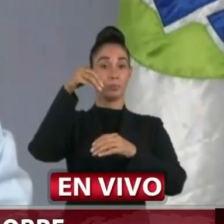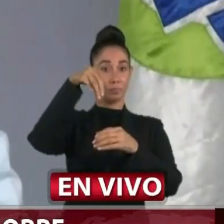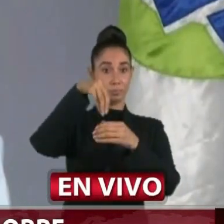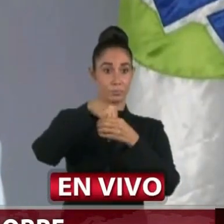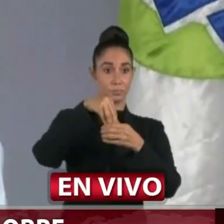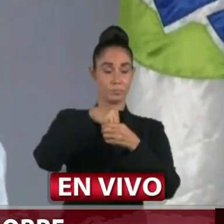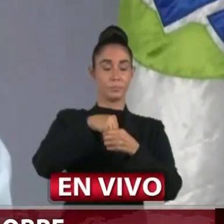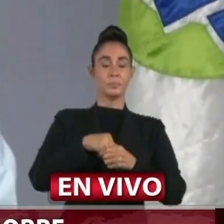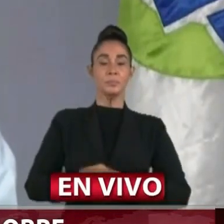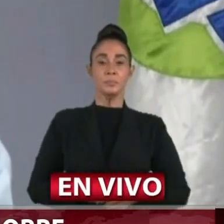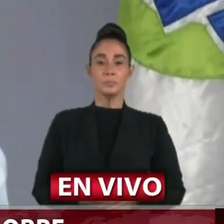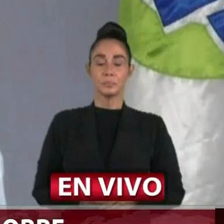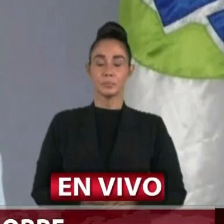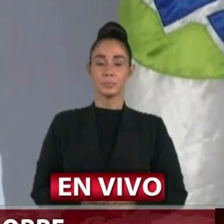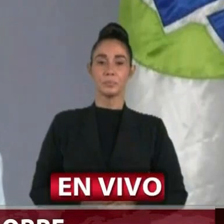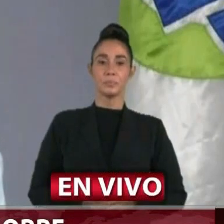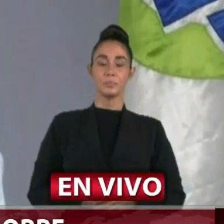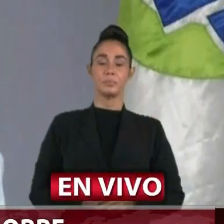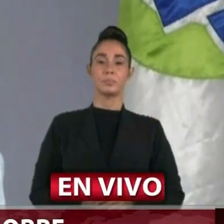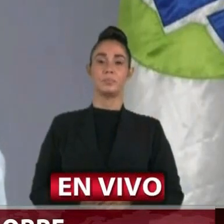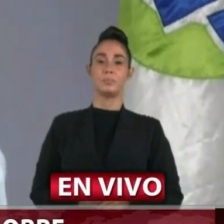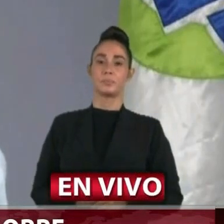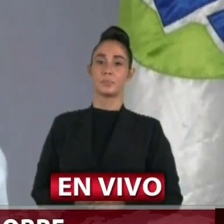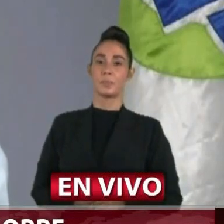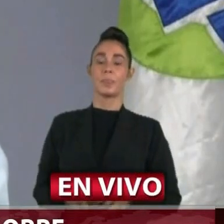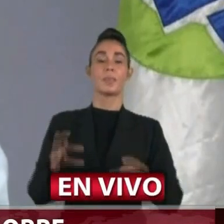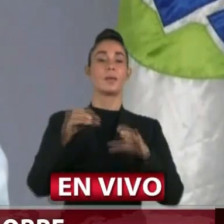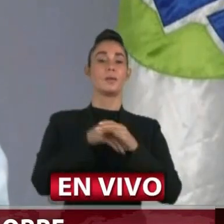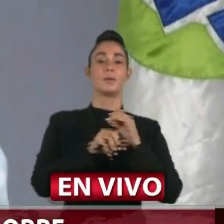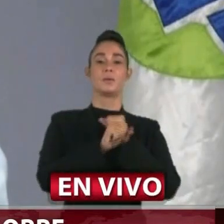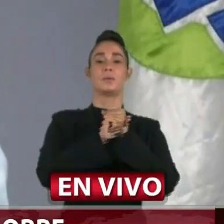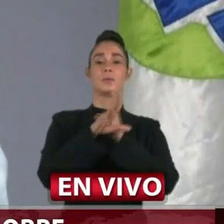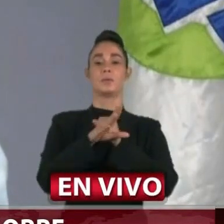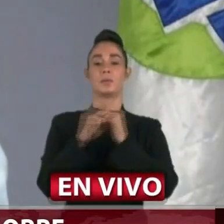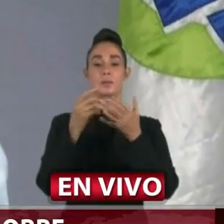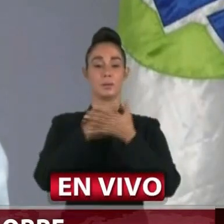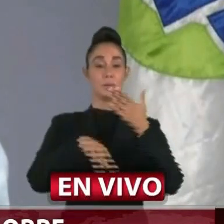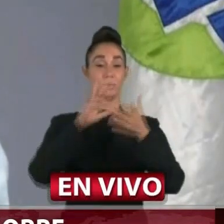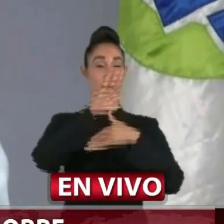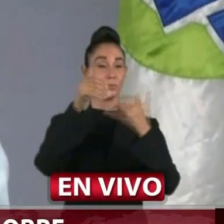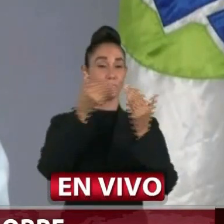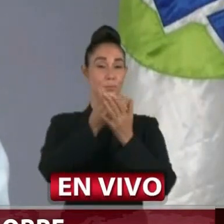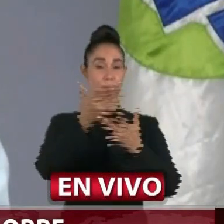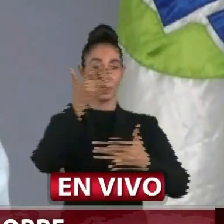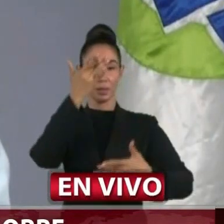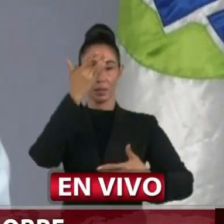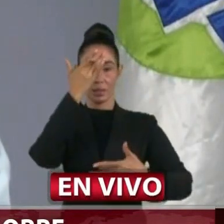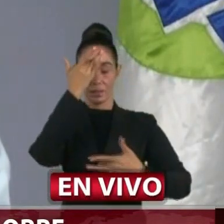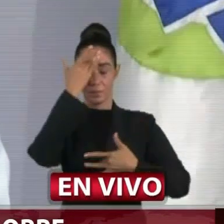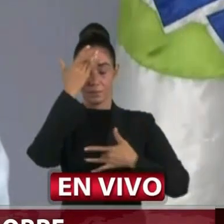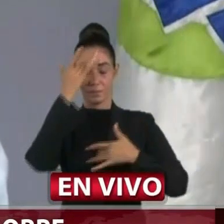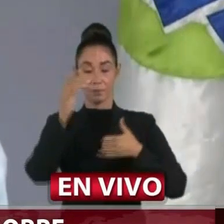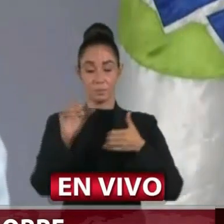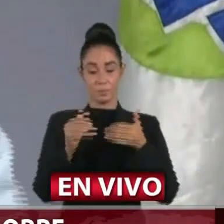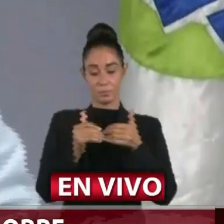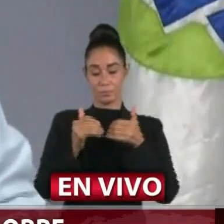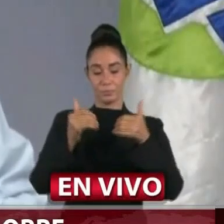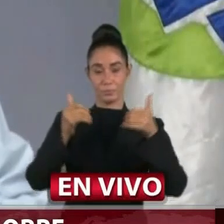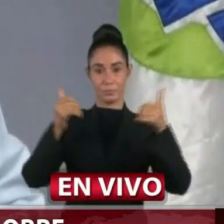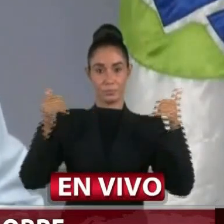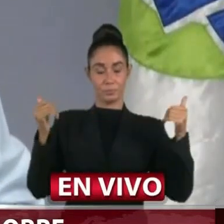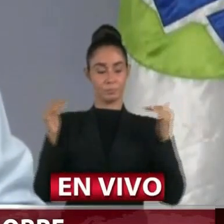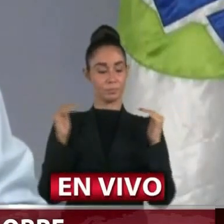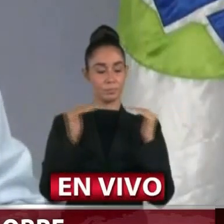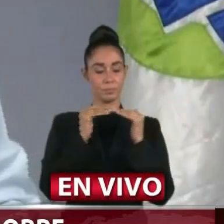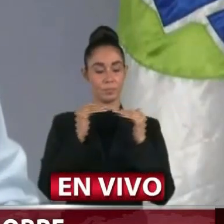cual la línea de los afectados y confirmados está bastante lejos de